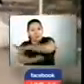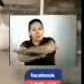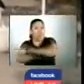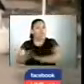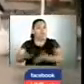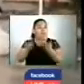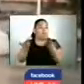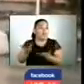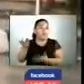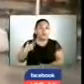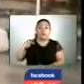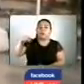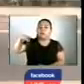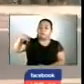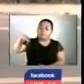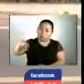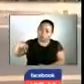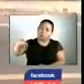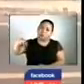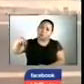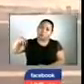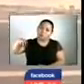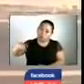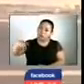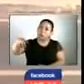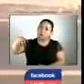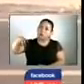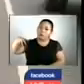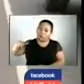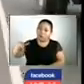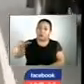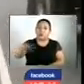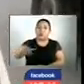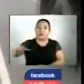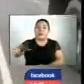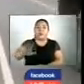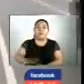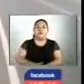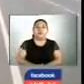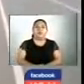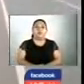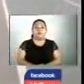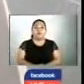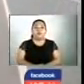encuentra recorriendo a paso lento las calles principales de la ciudad